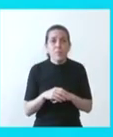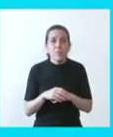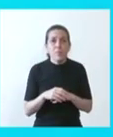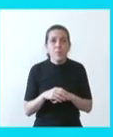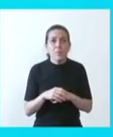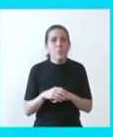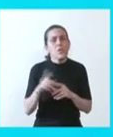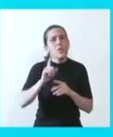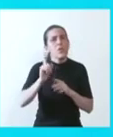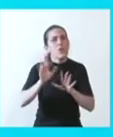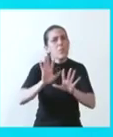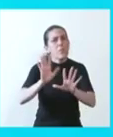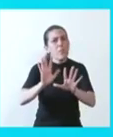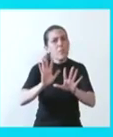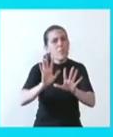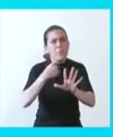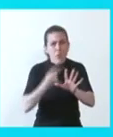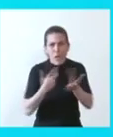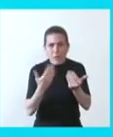No, pero preguntan.